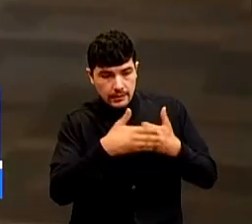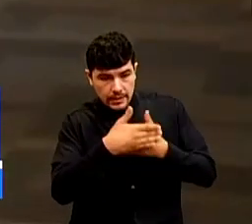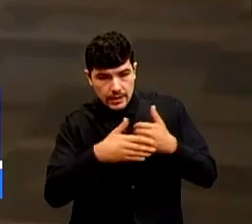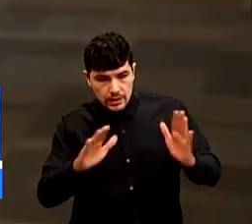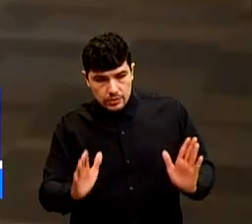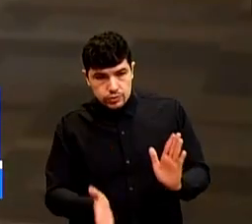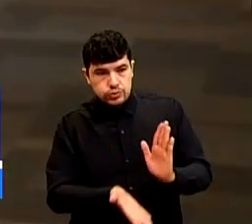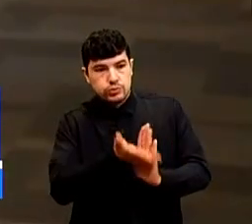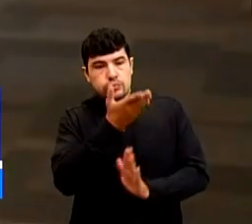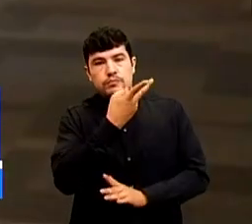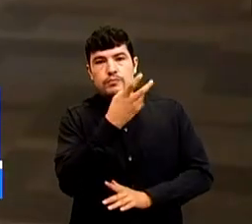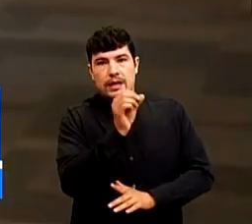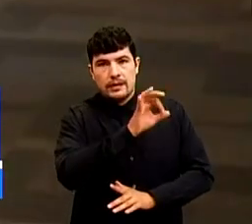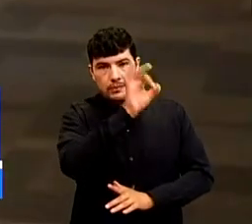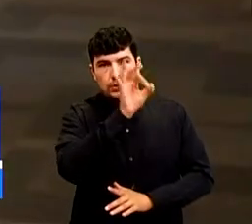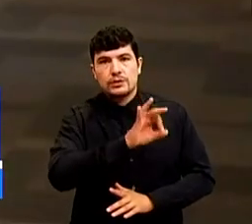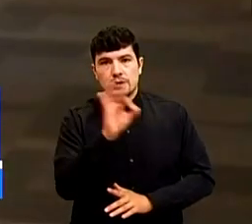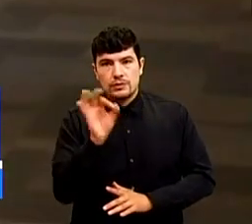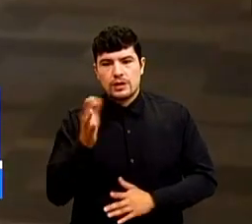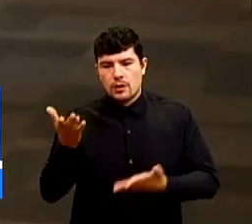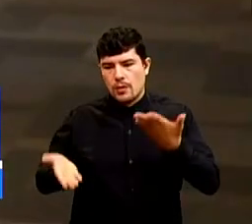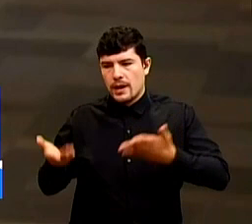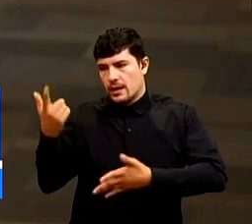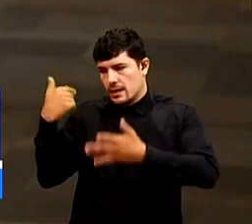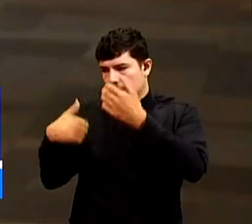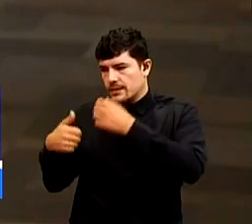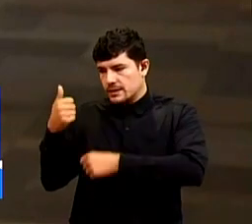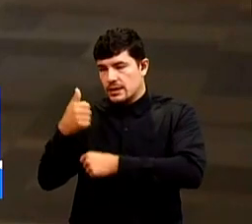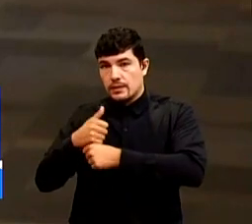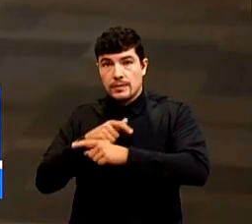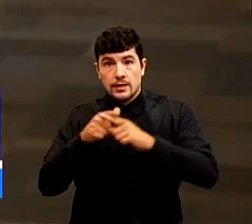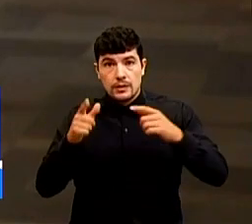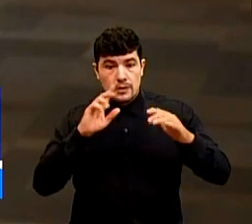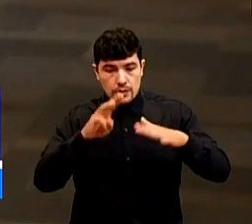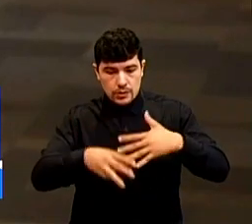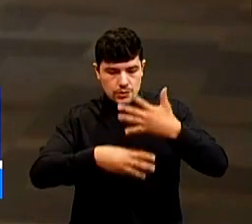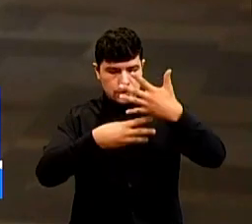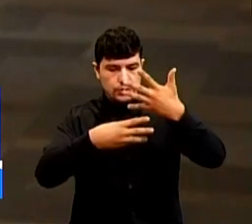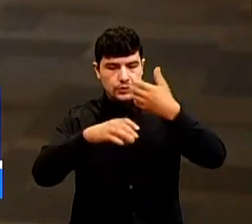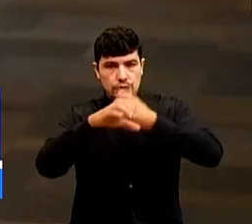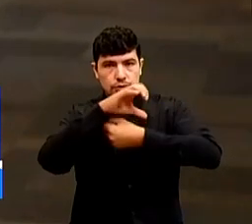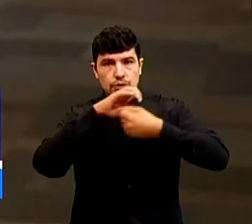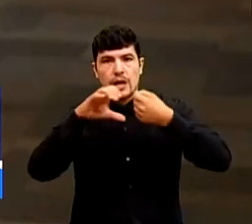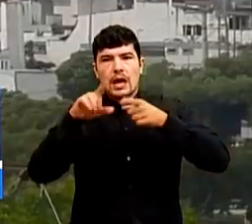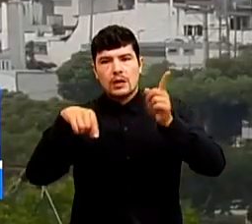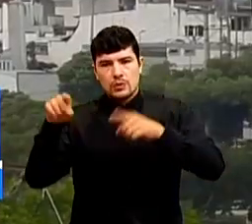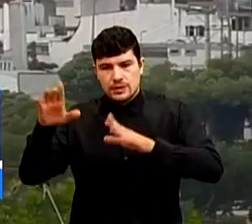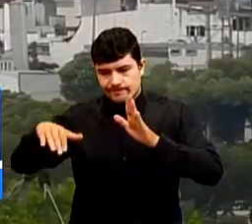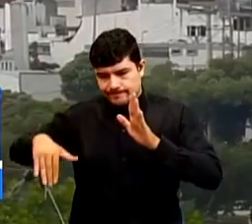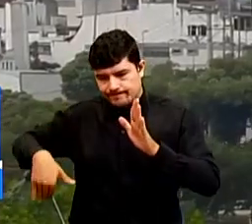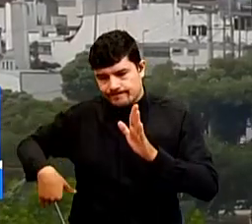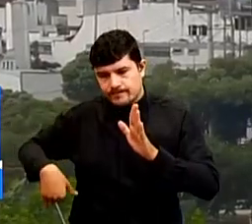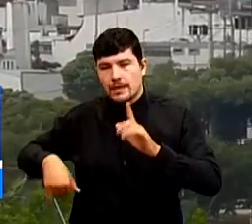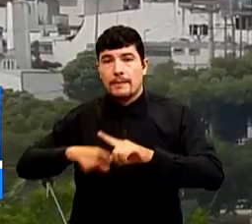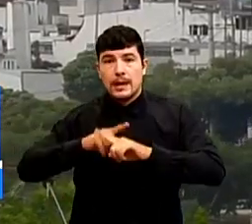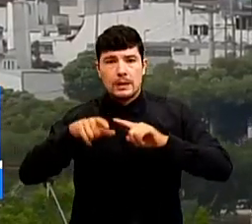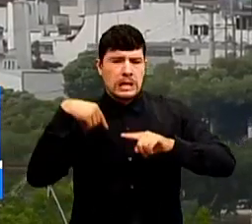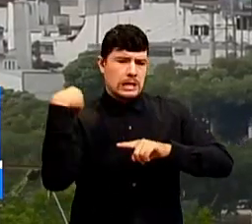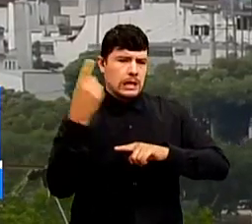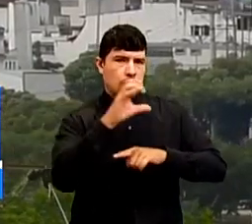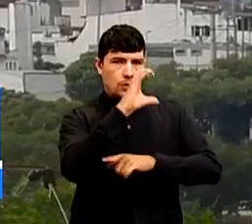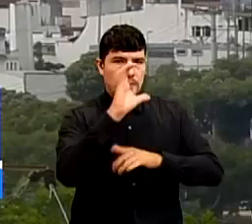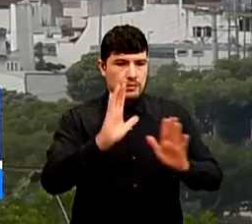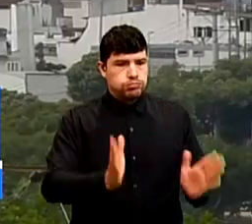recálculo del año pasado mientras que solo ocho ciudades registraron un retroceso el área metropolitana de